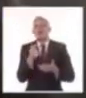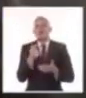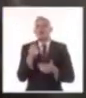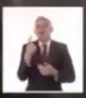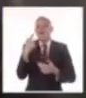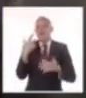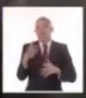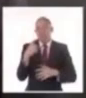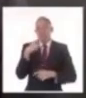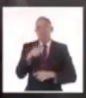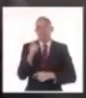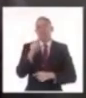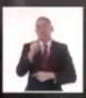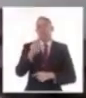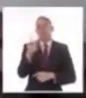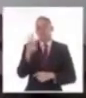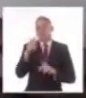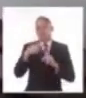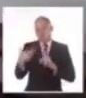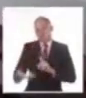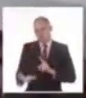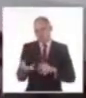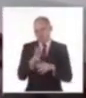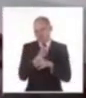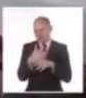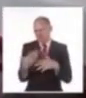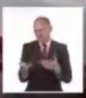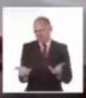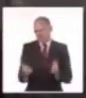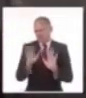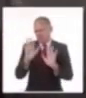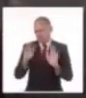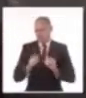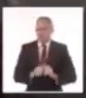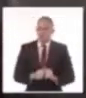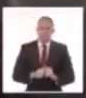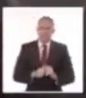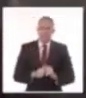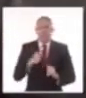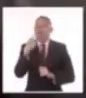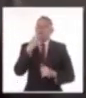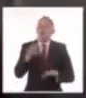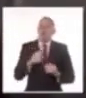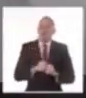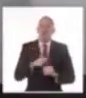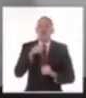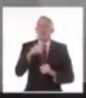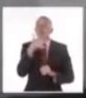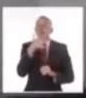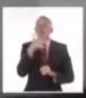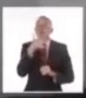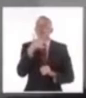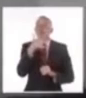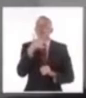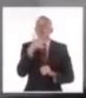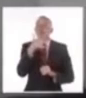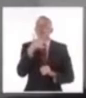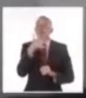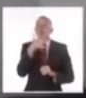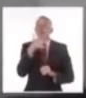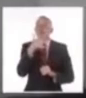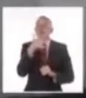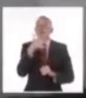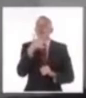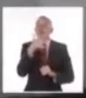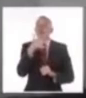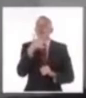Eso es, por ejemplo, ahora en la distribución que estamos haciendo del pollo, puede ser la canasta básica de una provincia mediana. La canasta